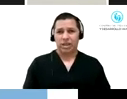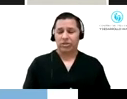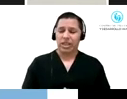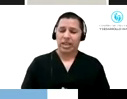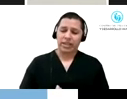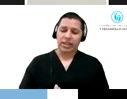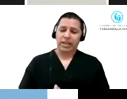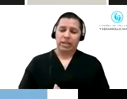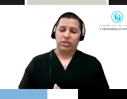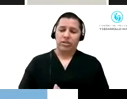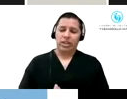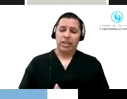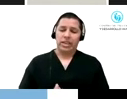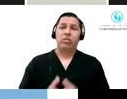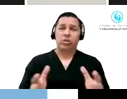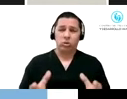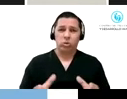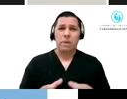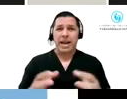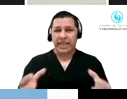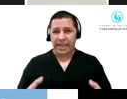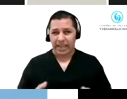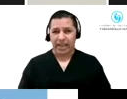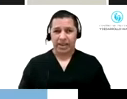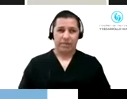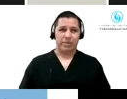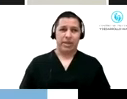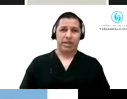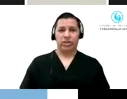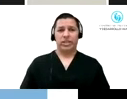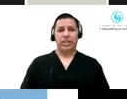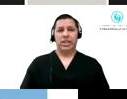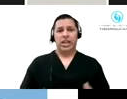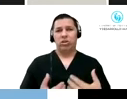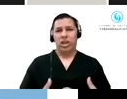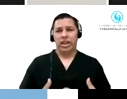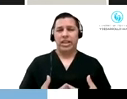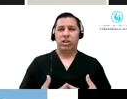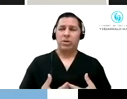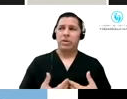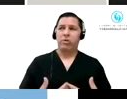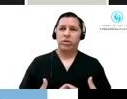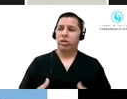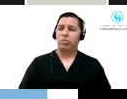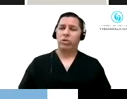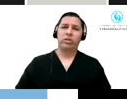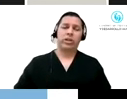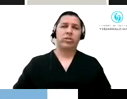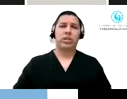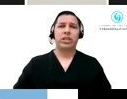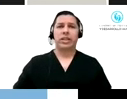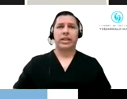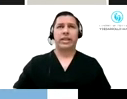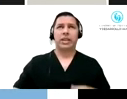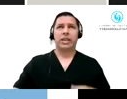500 años atrás, donde era una estructura matriarcal, más bien. Entonces, la colonialidad de género también viene a cuestionar un poquito